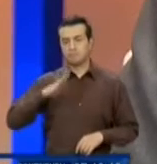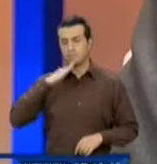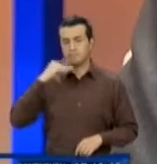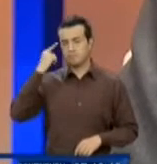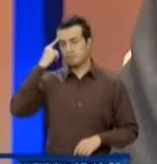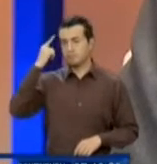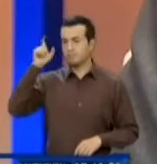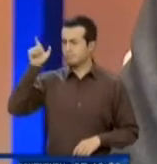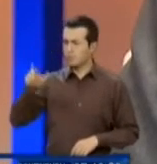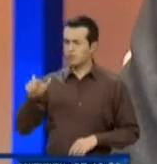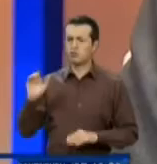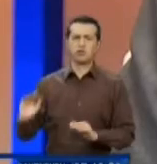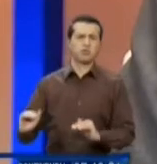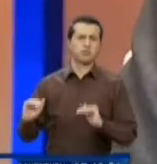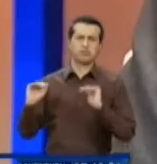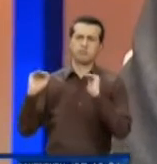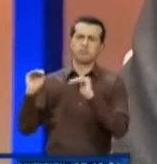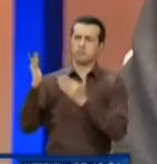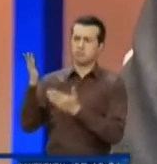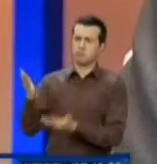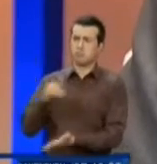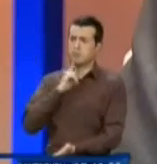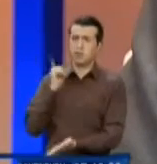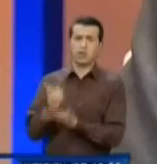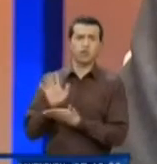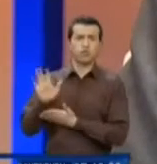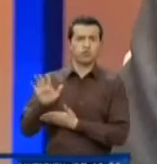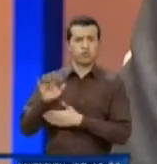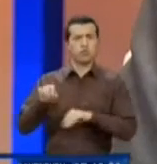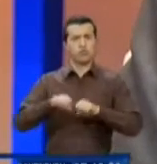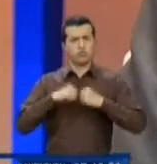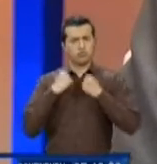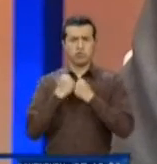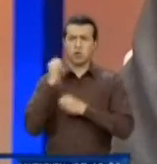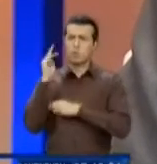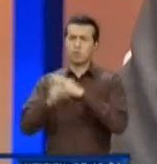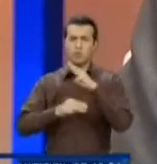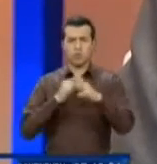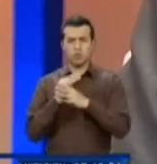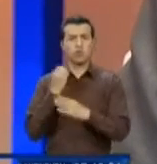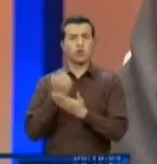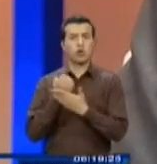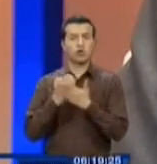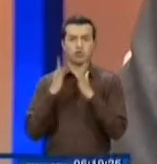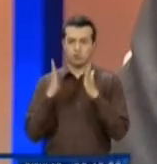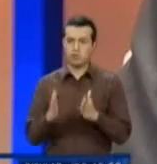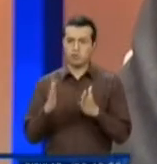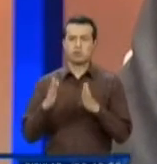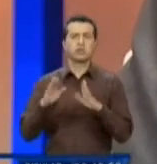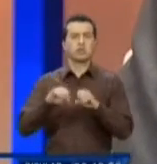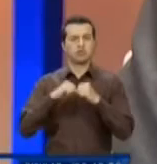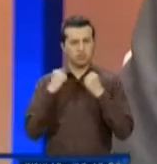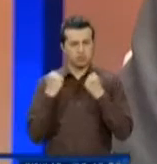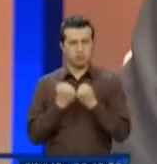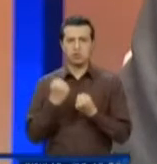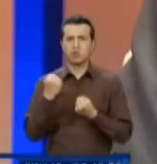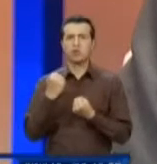es un tipo excepcional. Cientistas sociales a través del mundo, economistas, sociólogos,